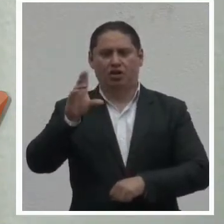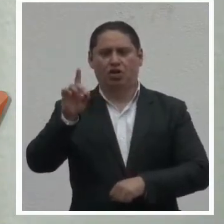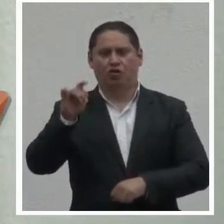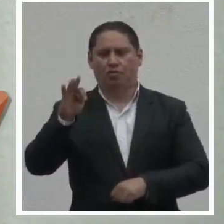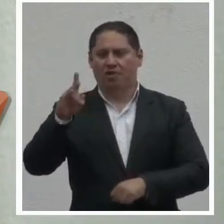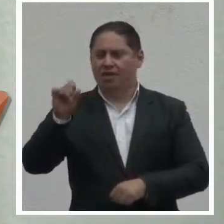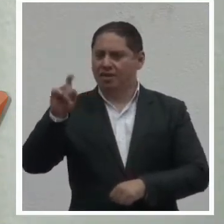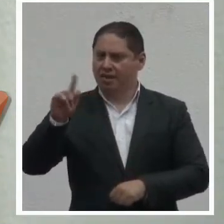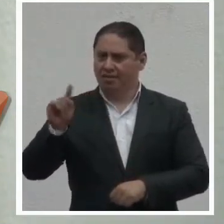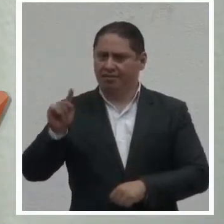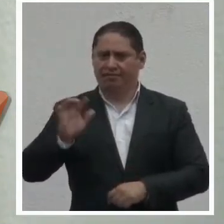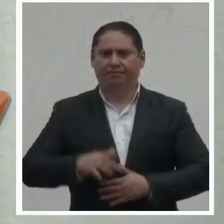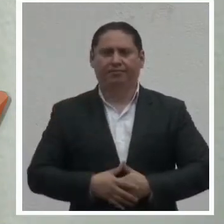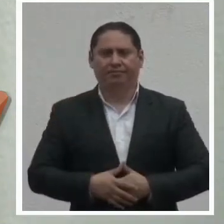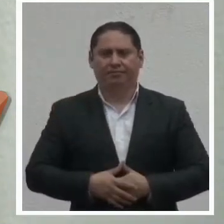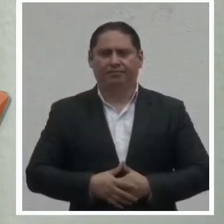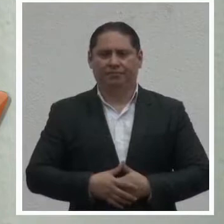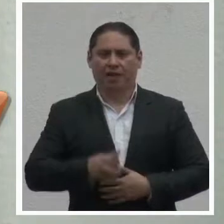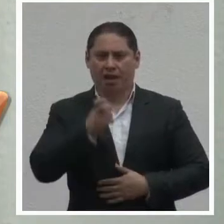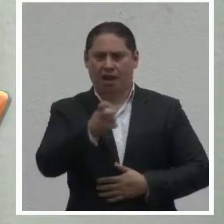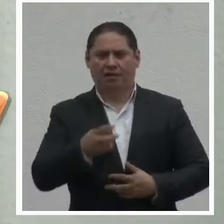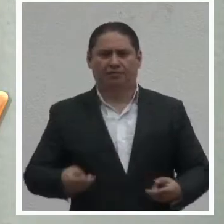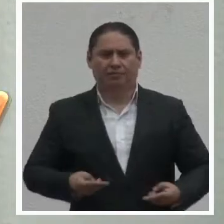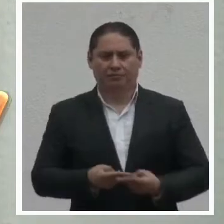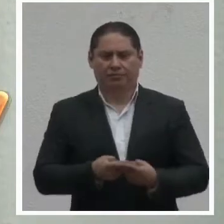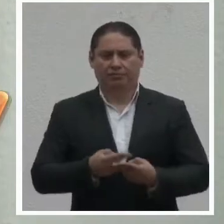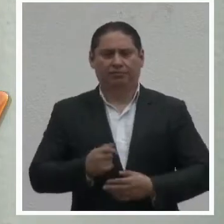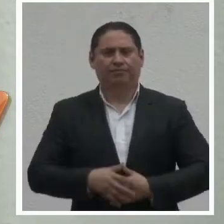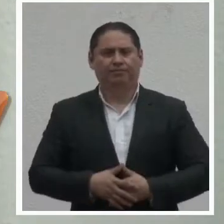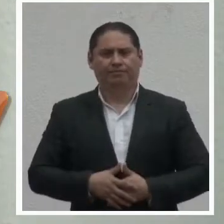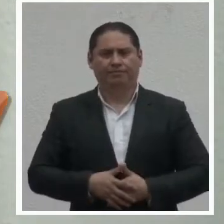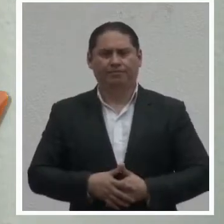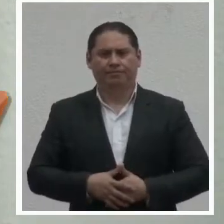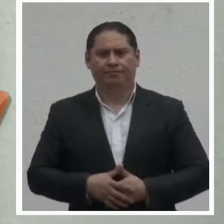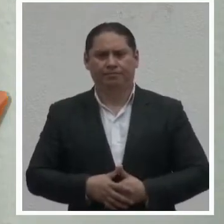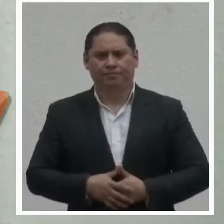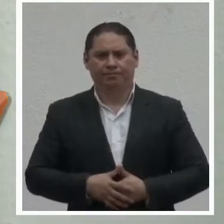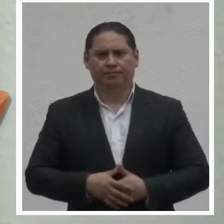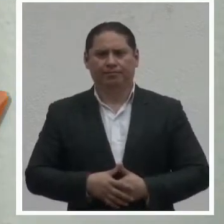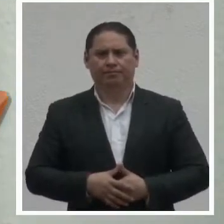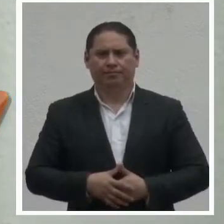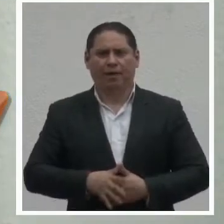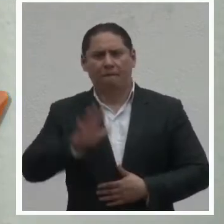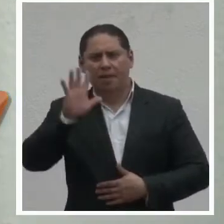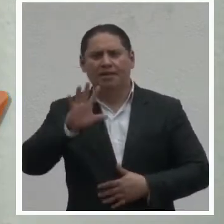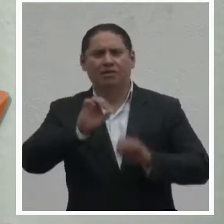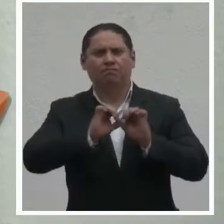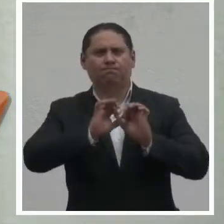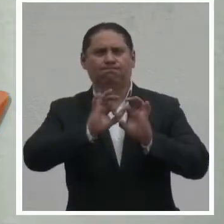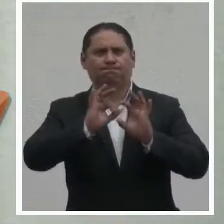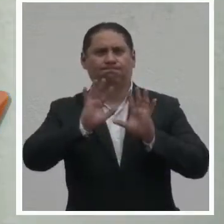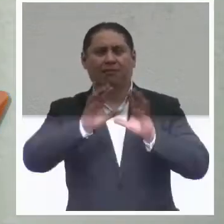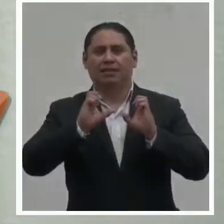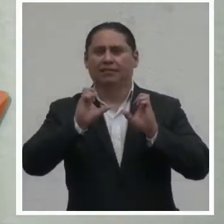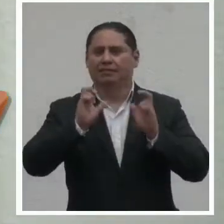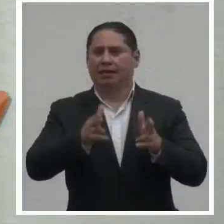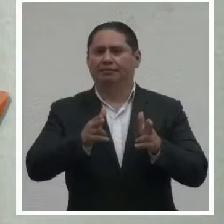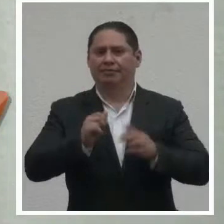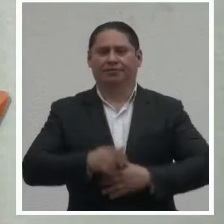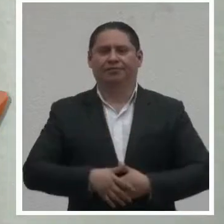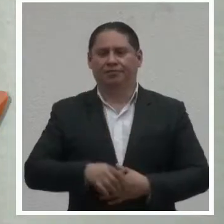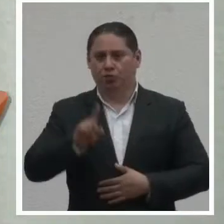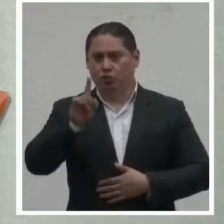Palencia. Este nacimiento dio más luminosidad a nuestra tierra, a Chiapas, un